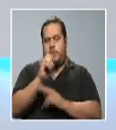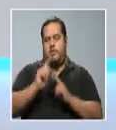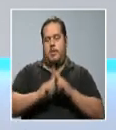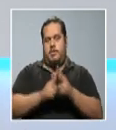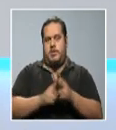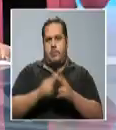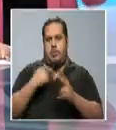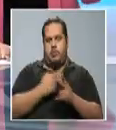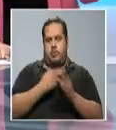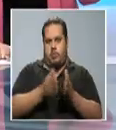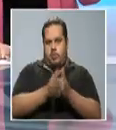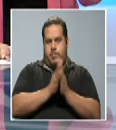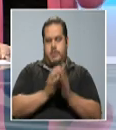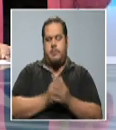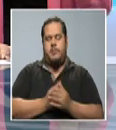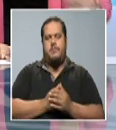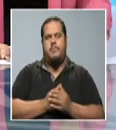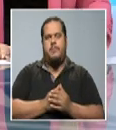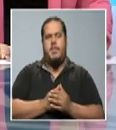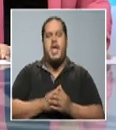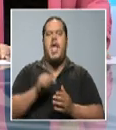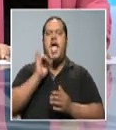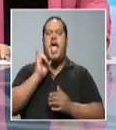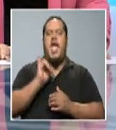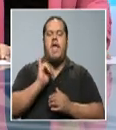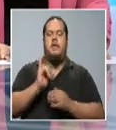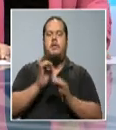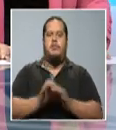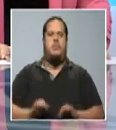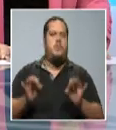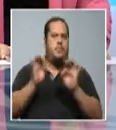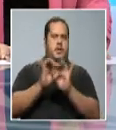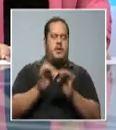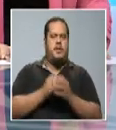que solicitamos. Esto es muy importante, Melissa.